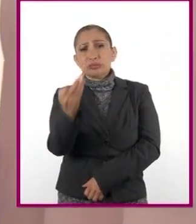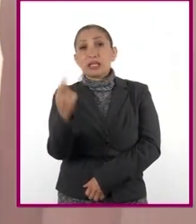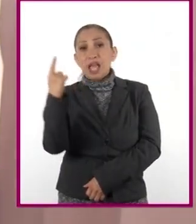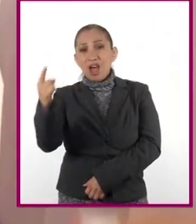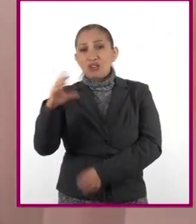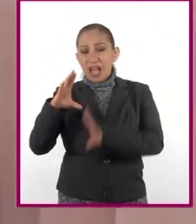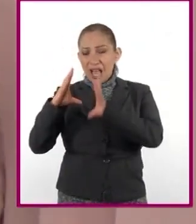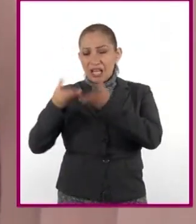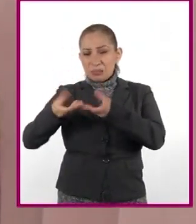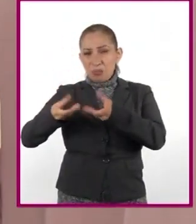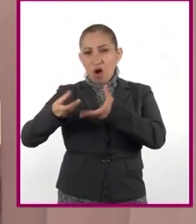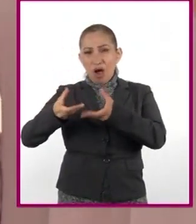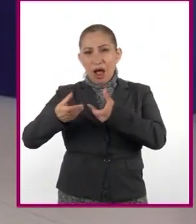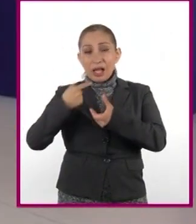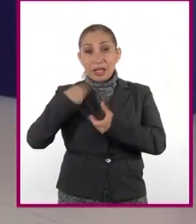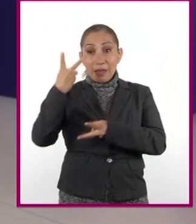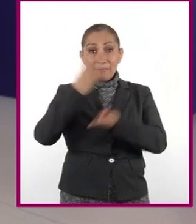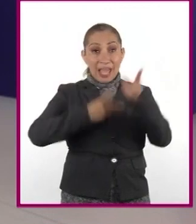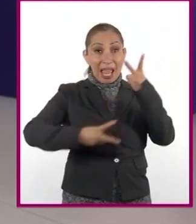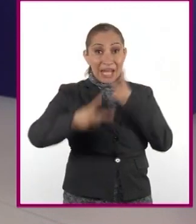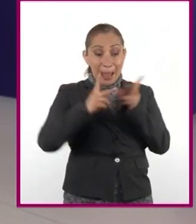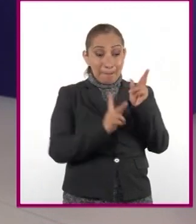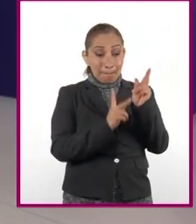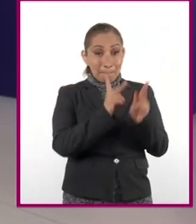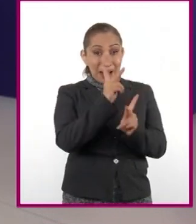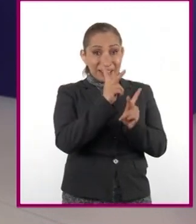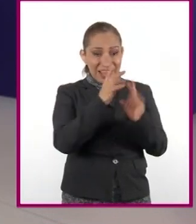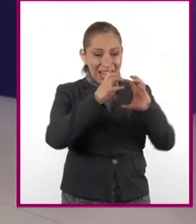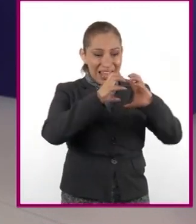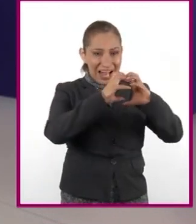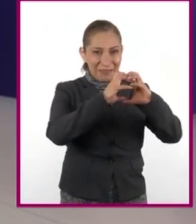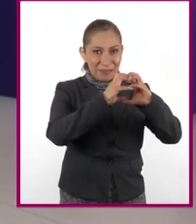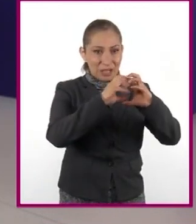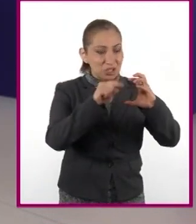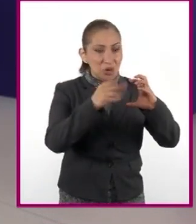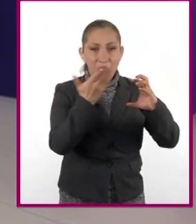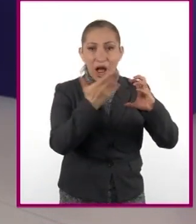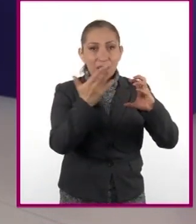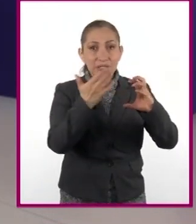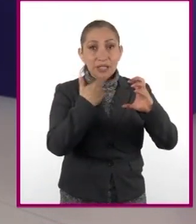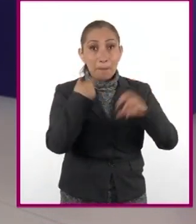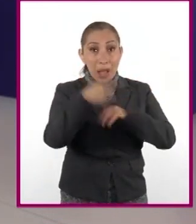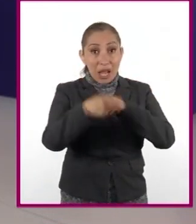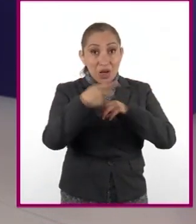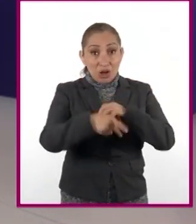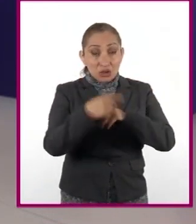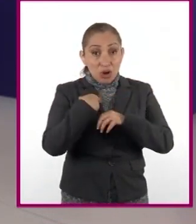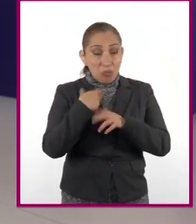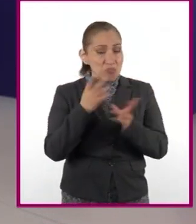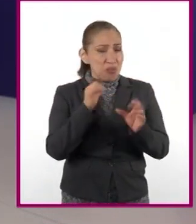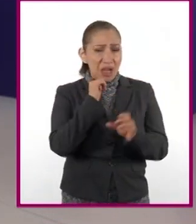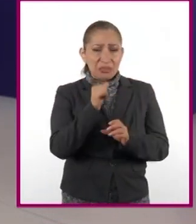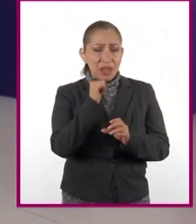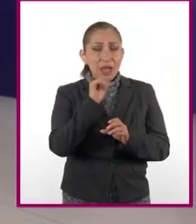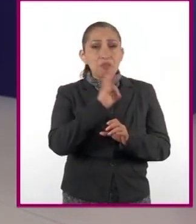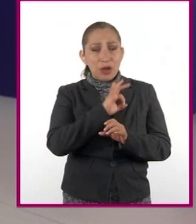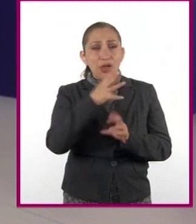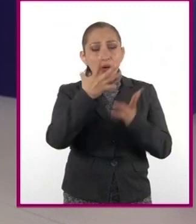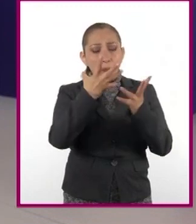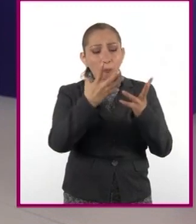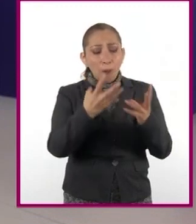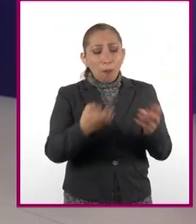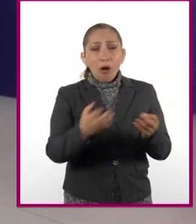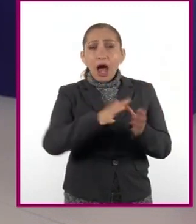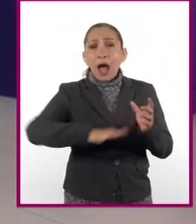las esponjas y al provenir de un tipo de calabaza no genera residuos peligrosos y se puede reintegrar